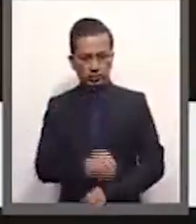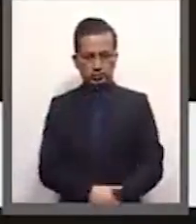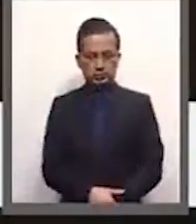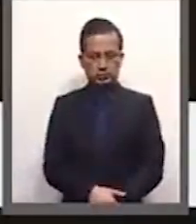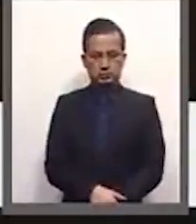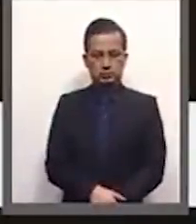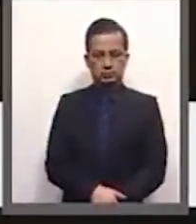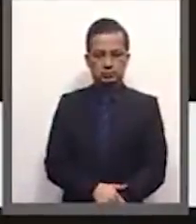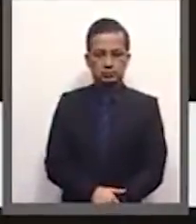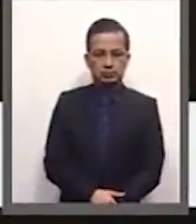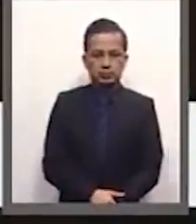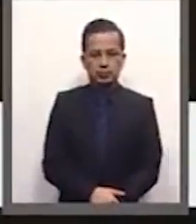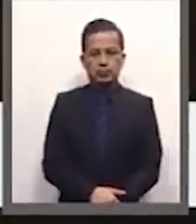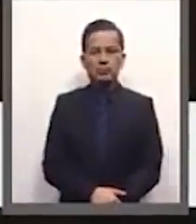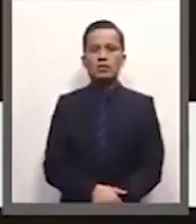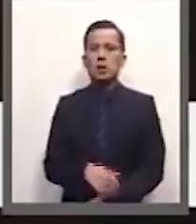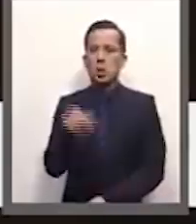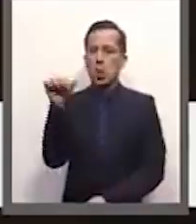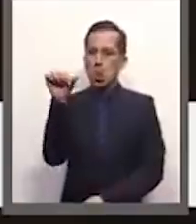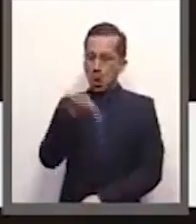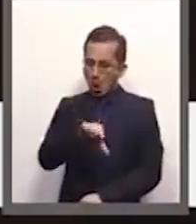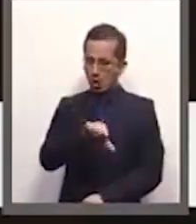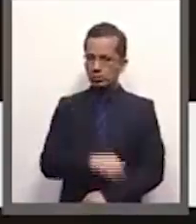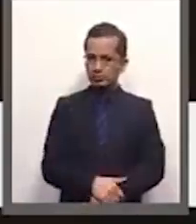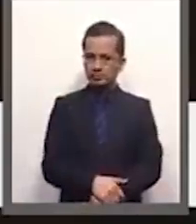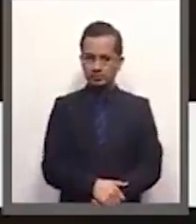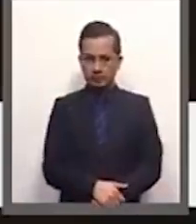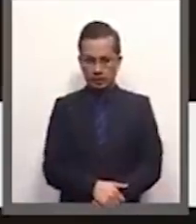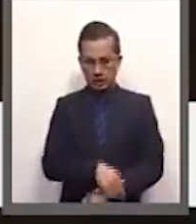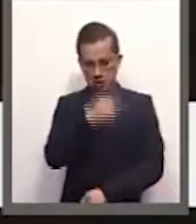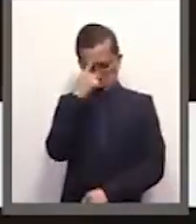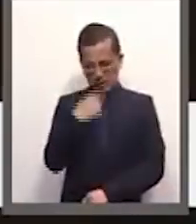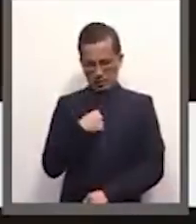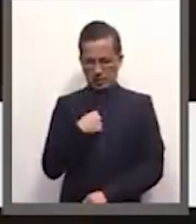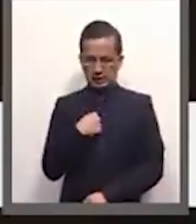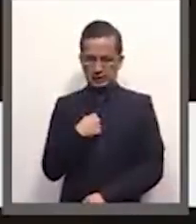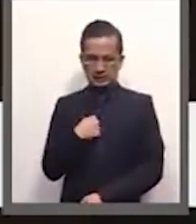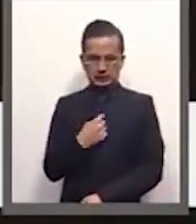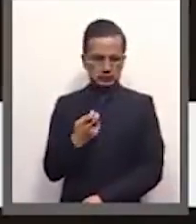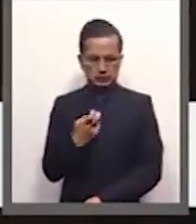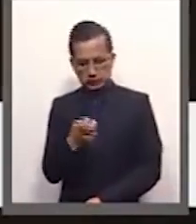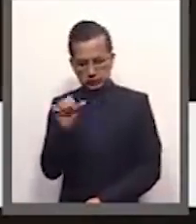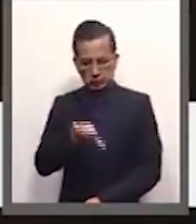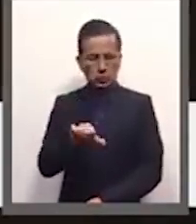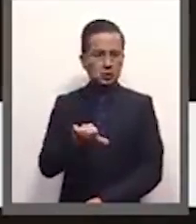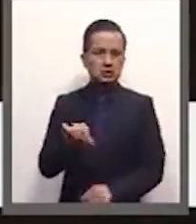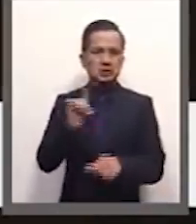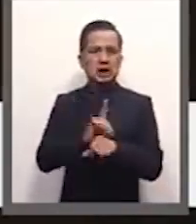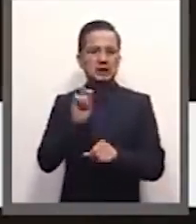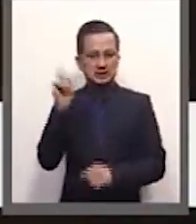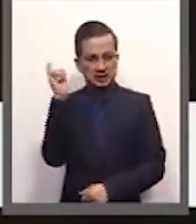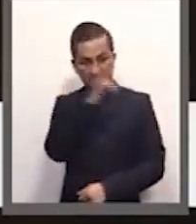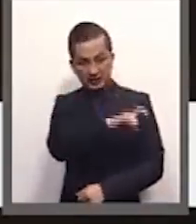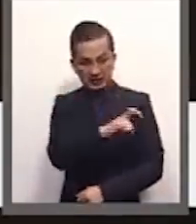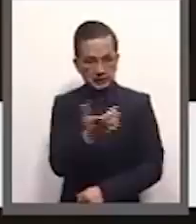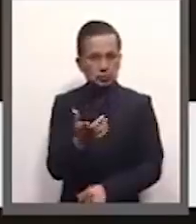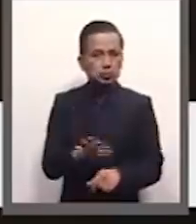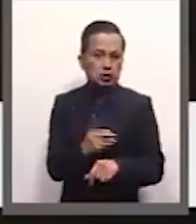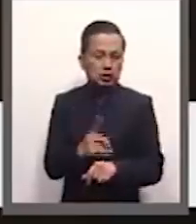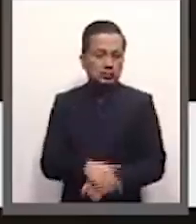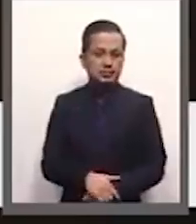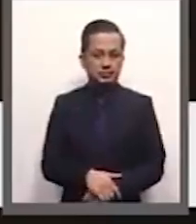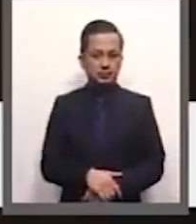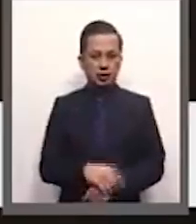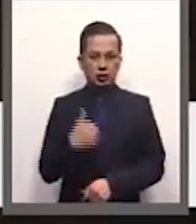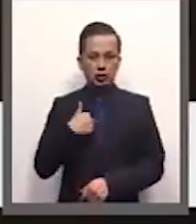día muy difícil para mí porque yo estoy convencido que esta soberanía no votará cosas contrarias al pueblo y